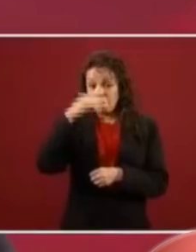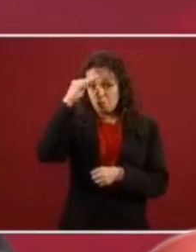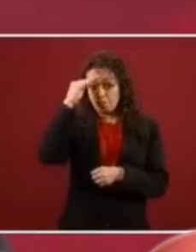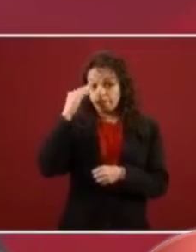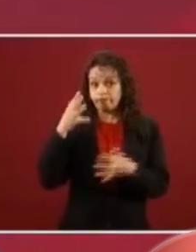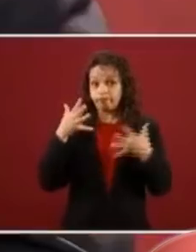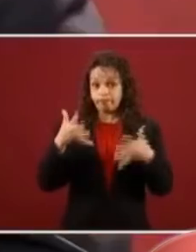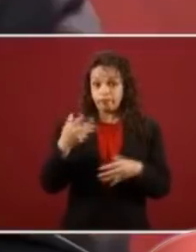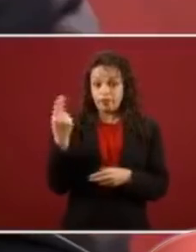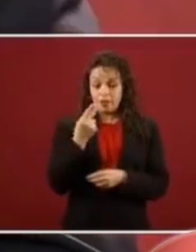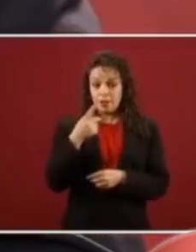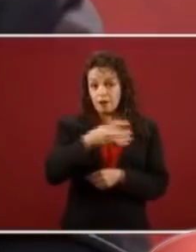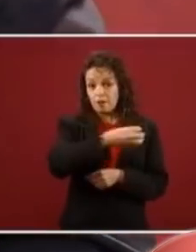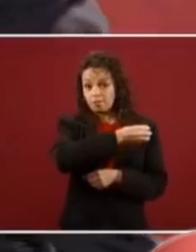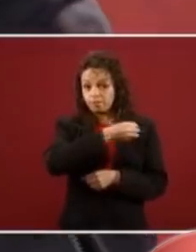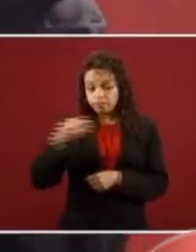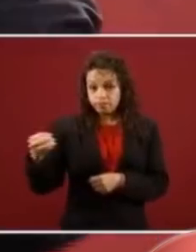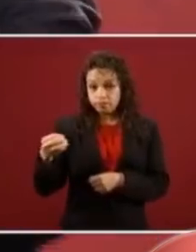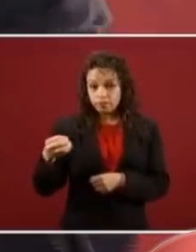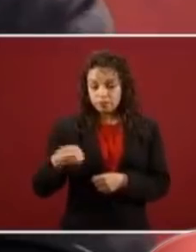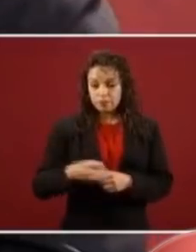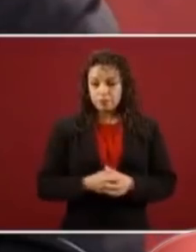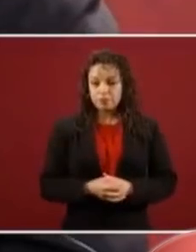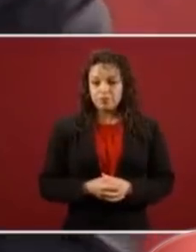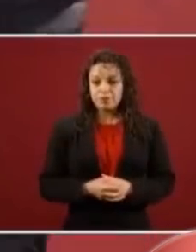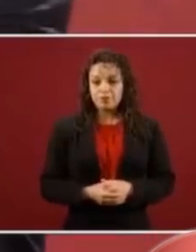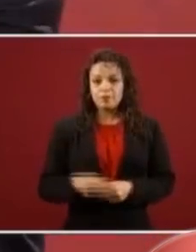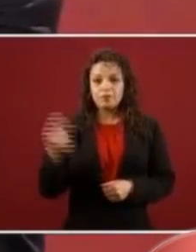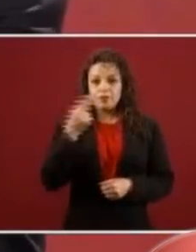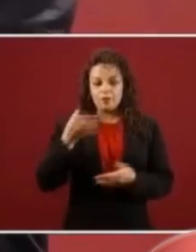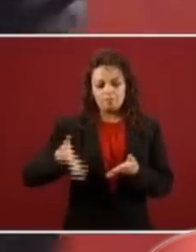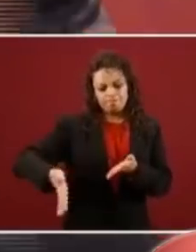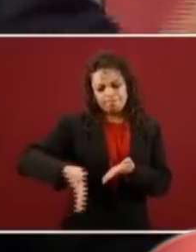poner orden y acabar con el fraude,